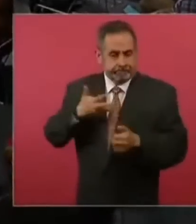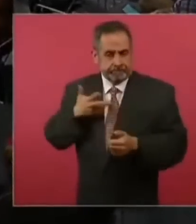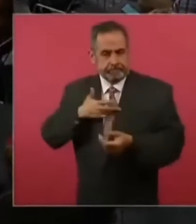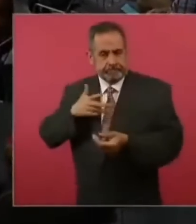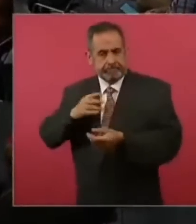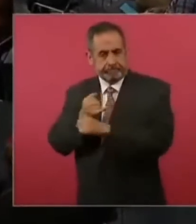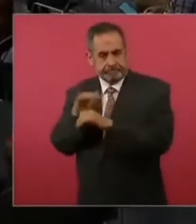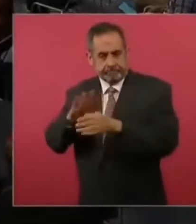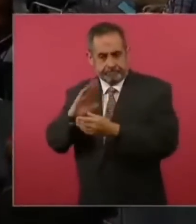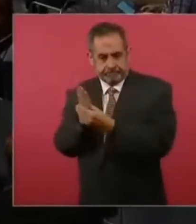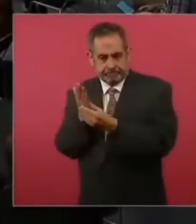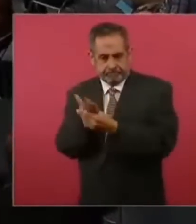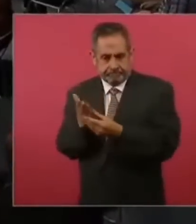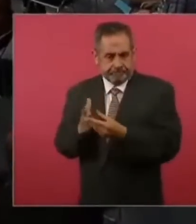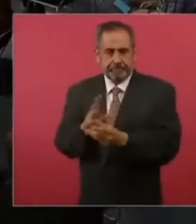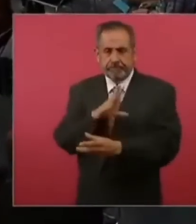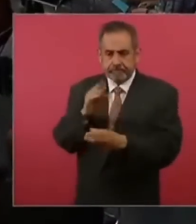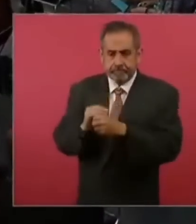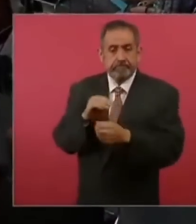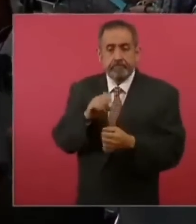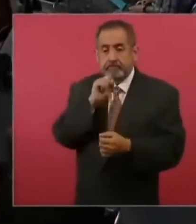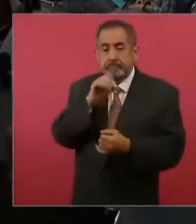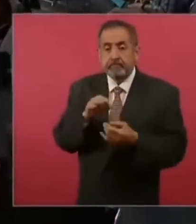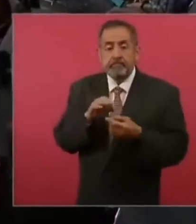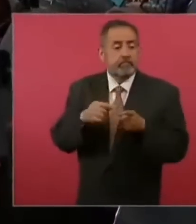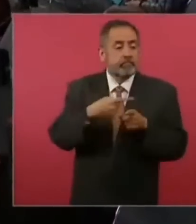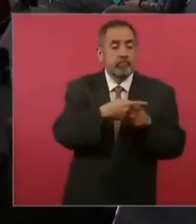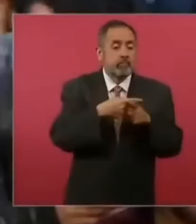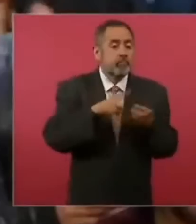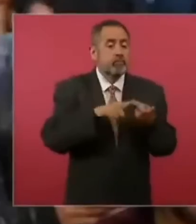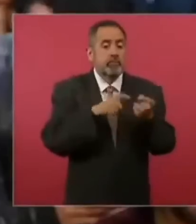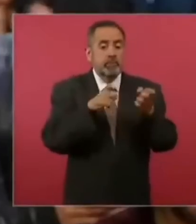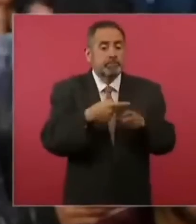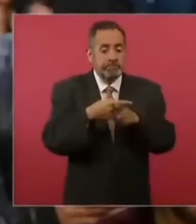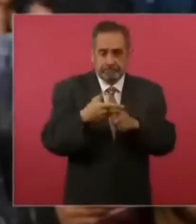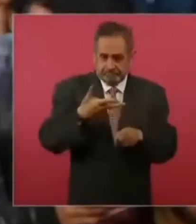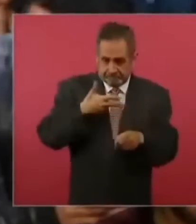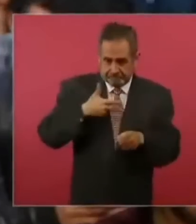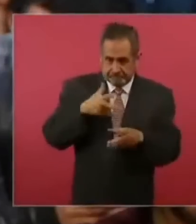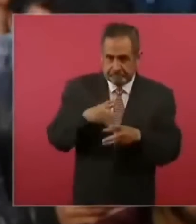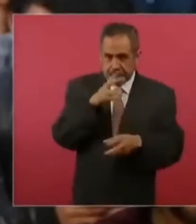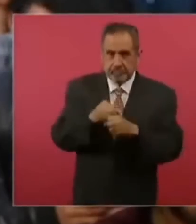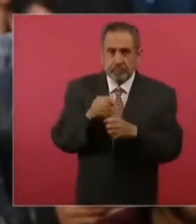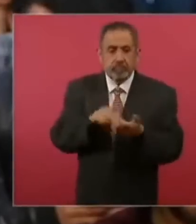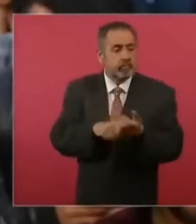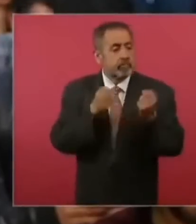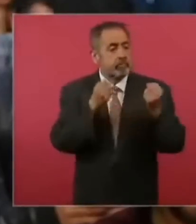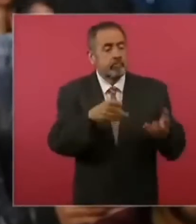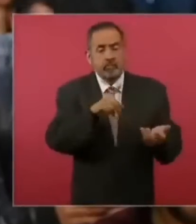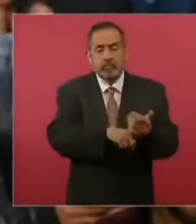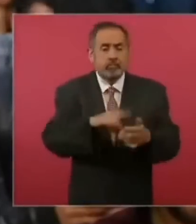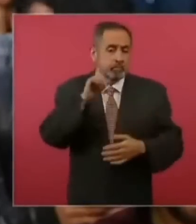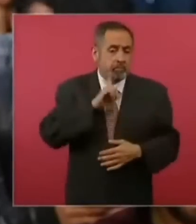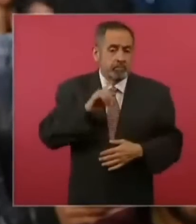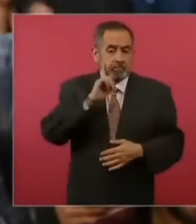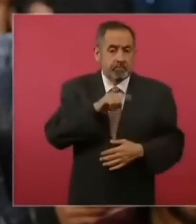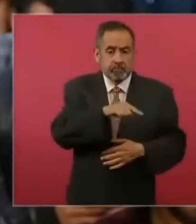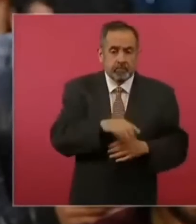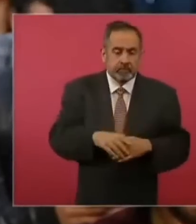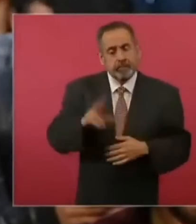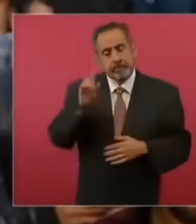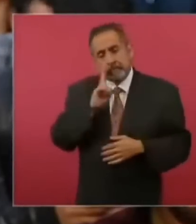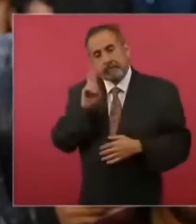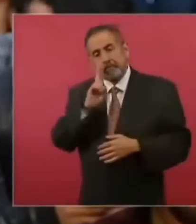con la información. De hecho, también contamos con la última ubicación de esta red, porque también hay más mujeres y también ver